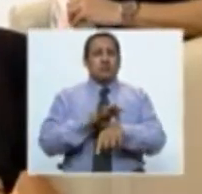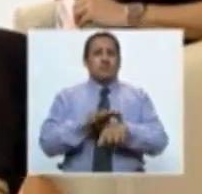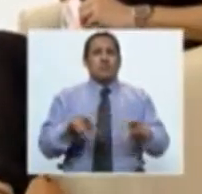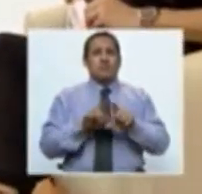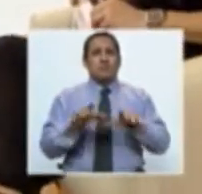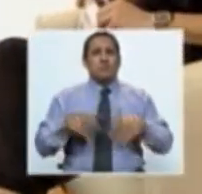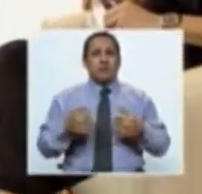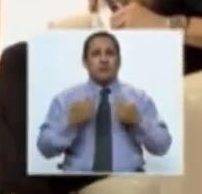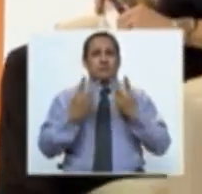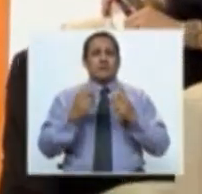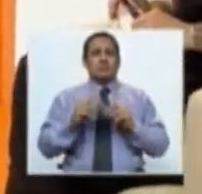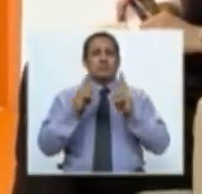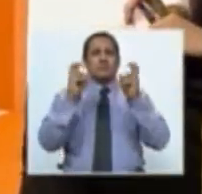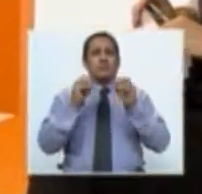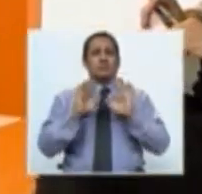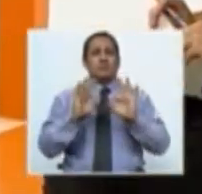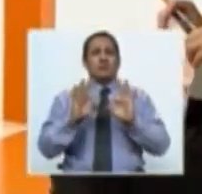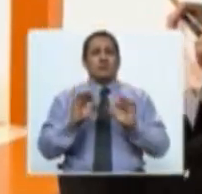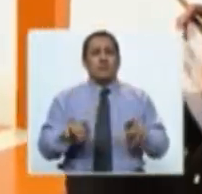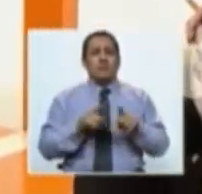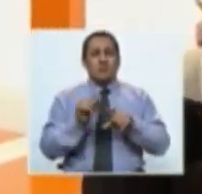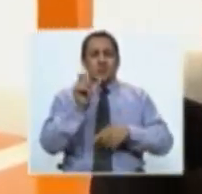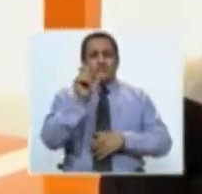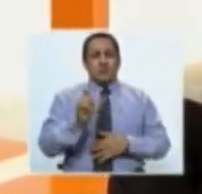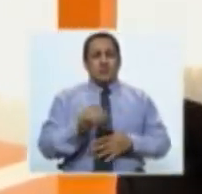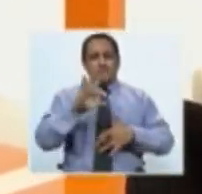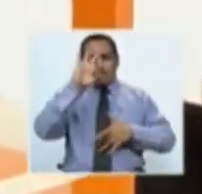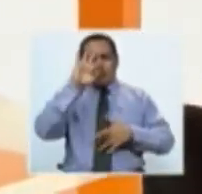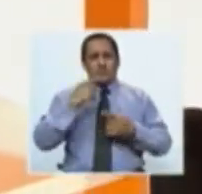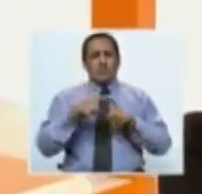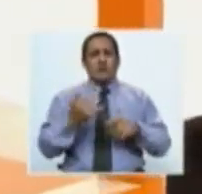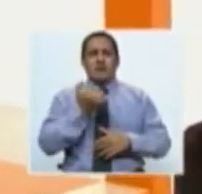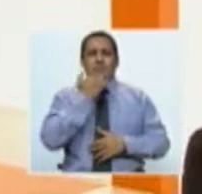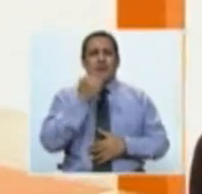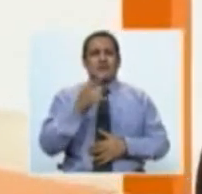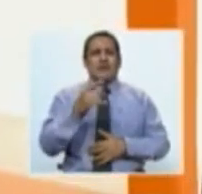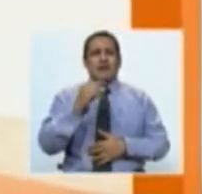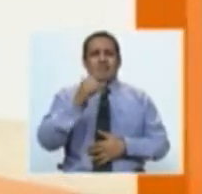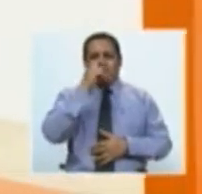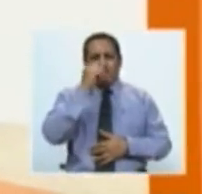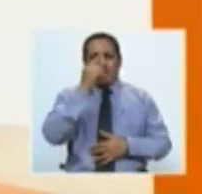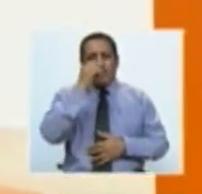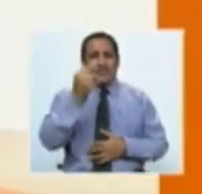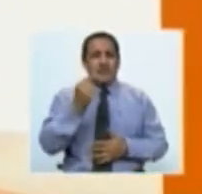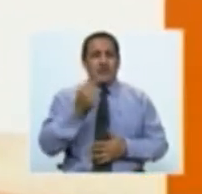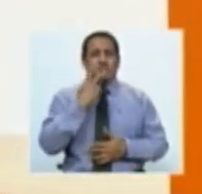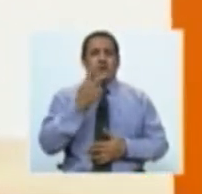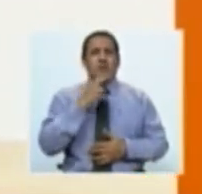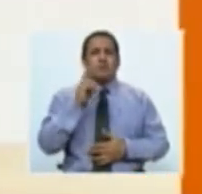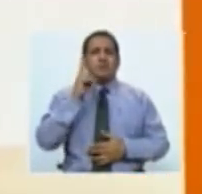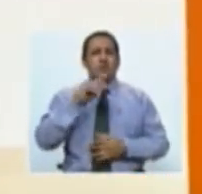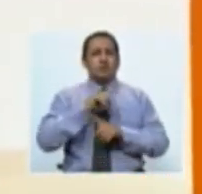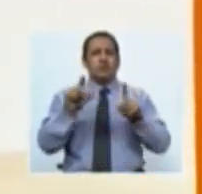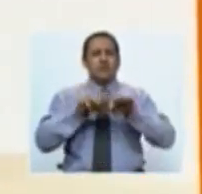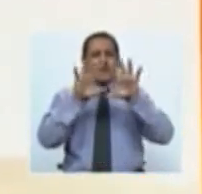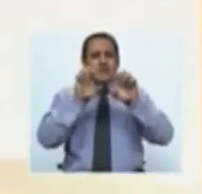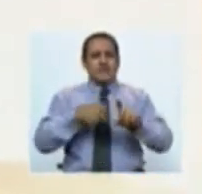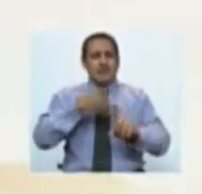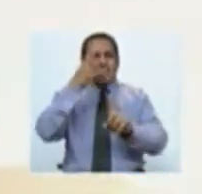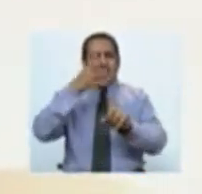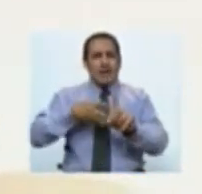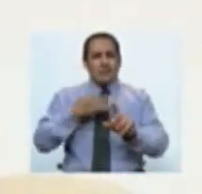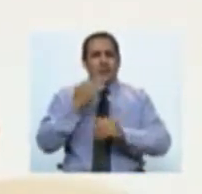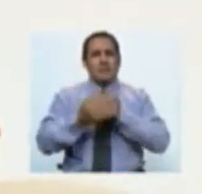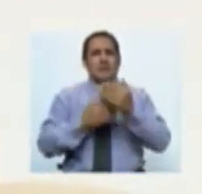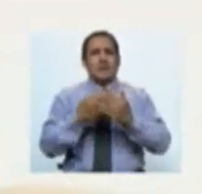médico podría ser una cuestión, mucho riesgo para un paciente, ¿no? Pero ¿qué pasa en Finlandia, por ejemplo? A ver. Los maestros no se les evalúa el